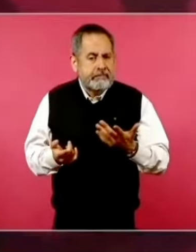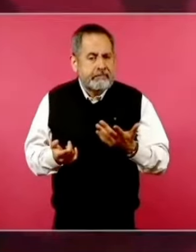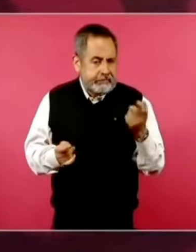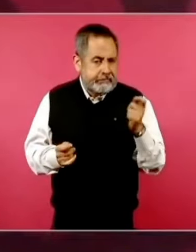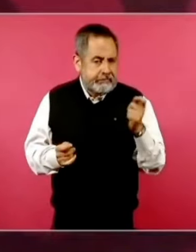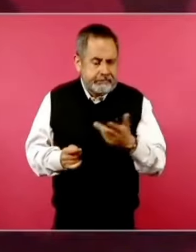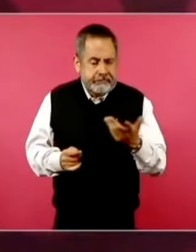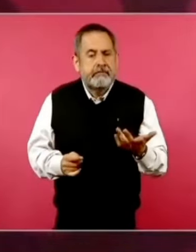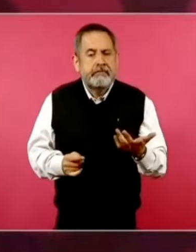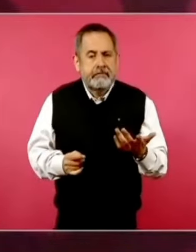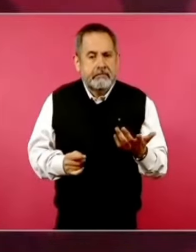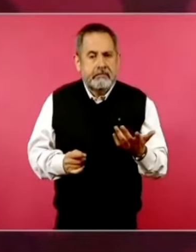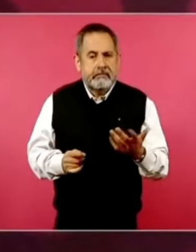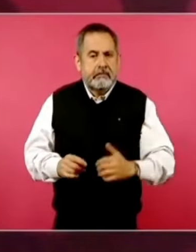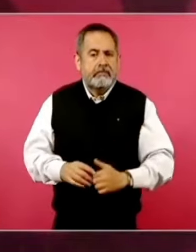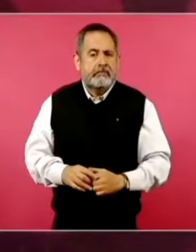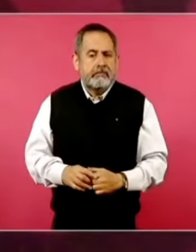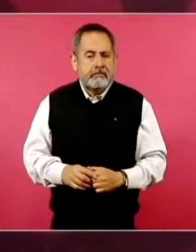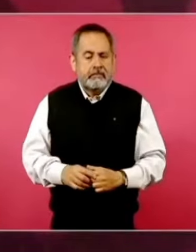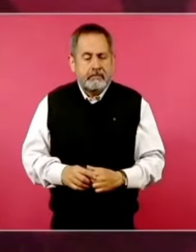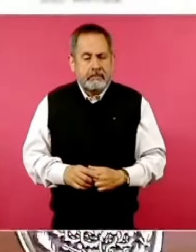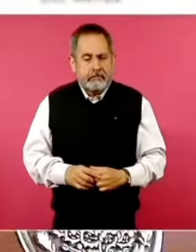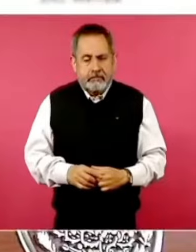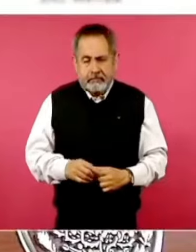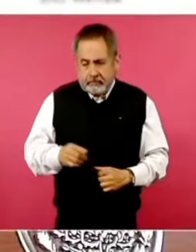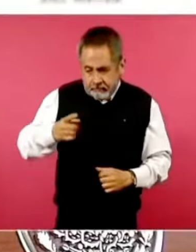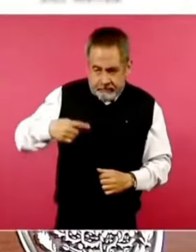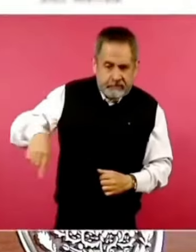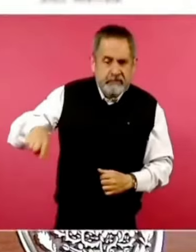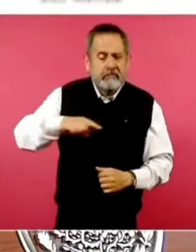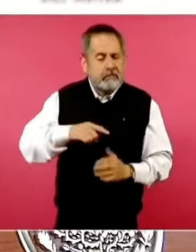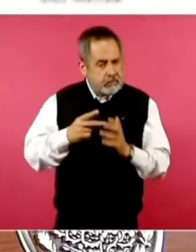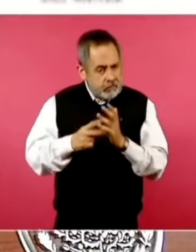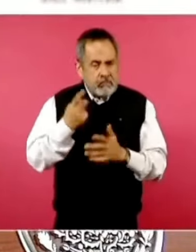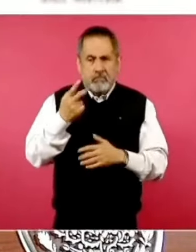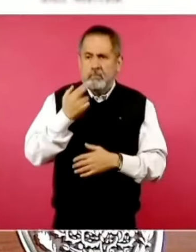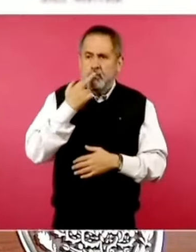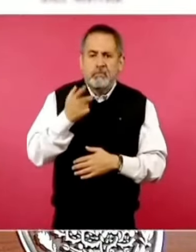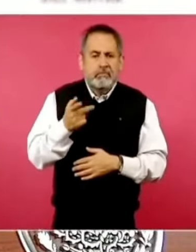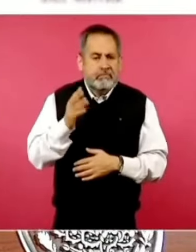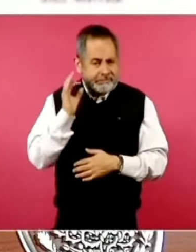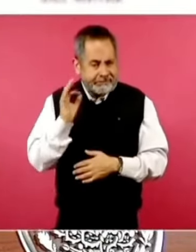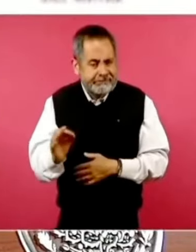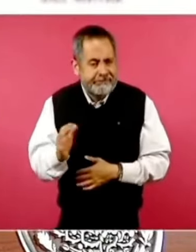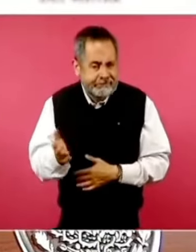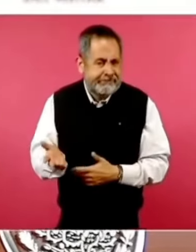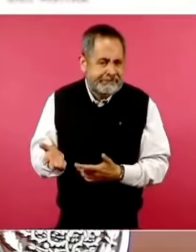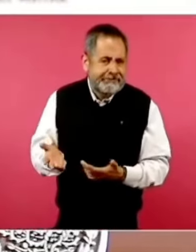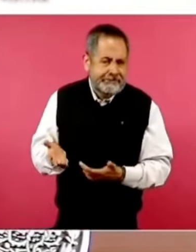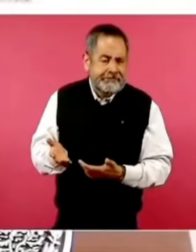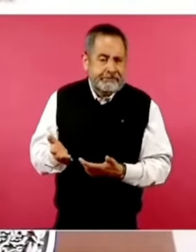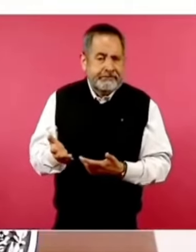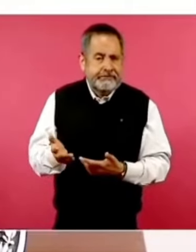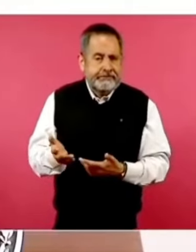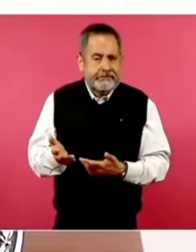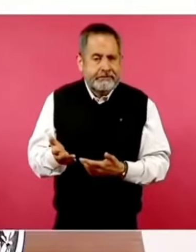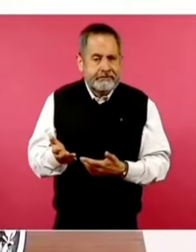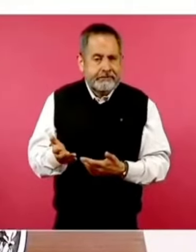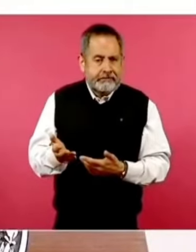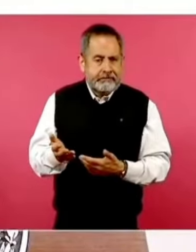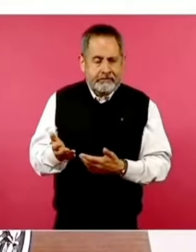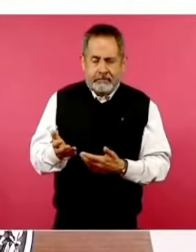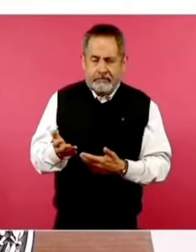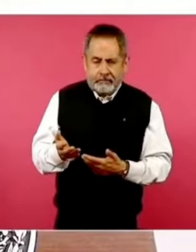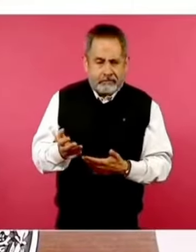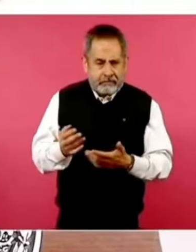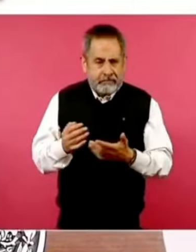que se restableciera, que se